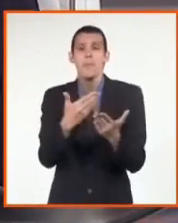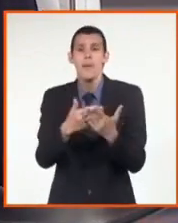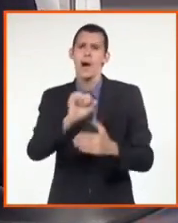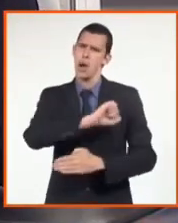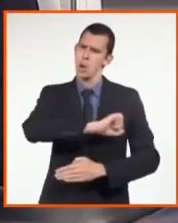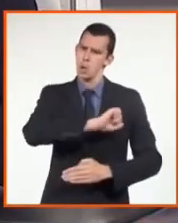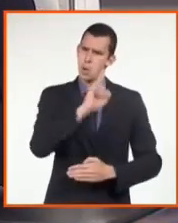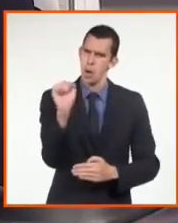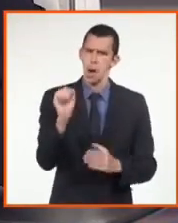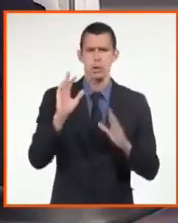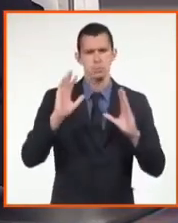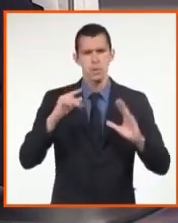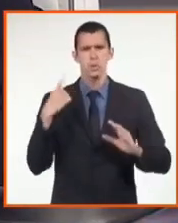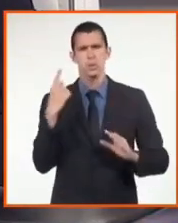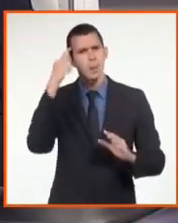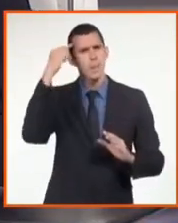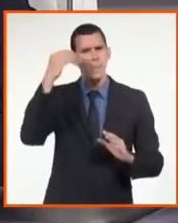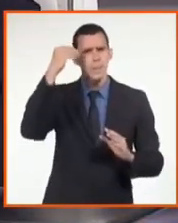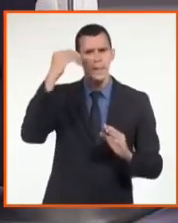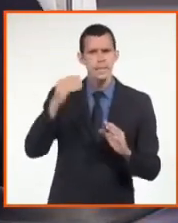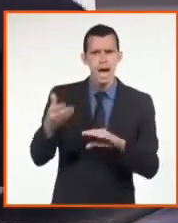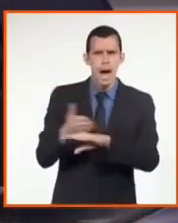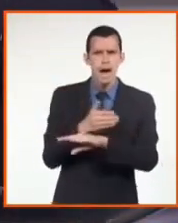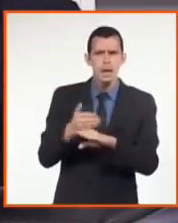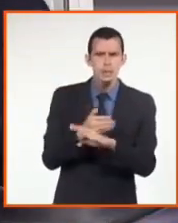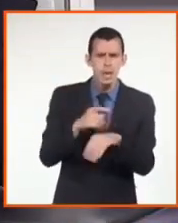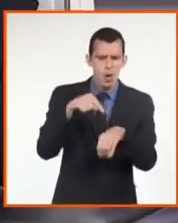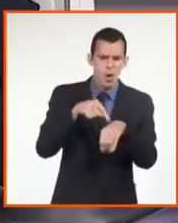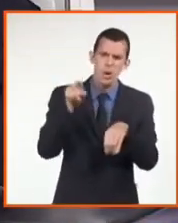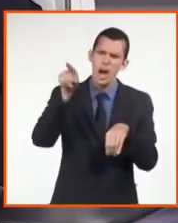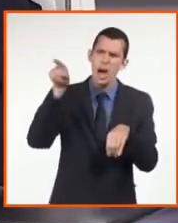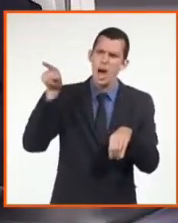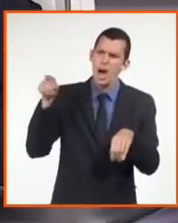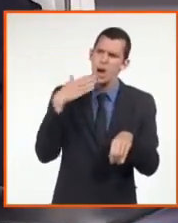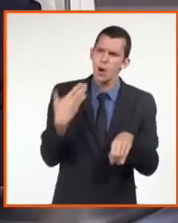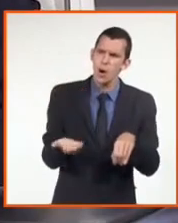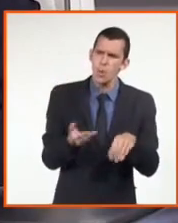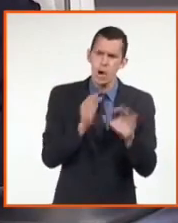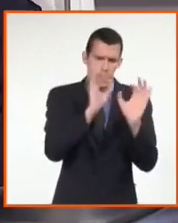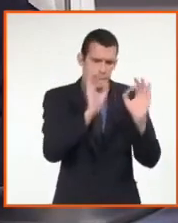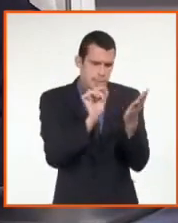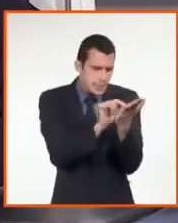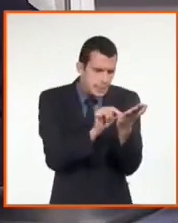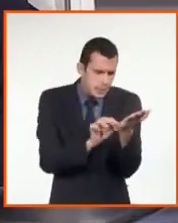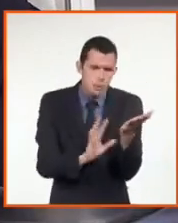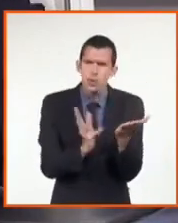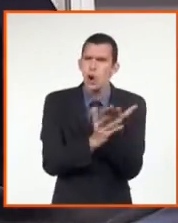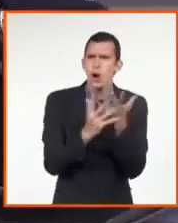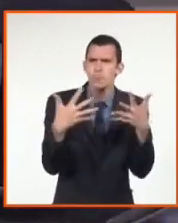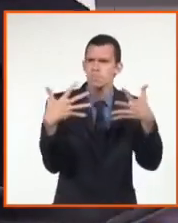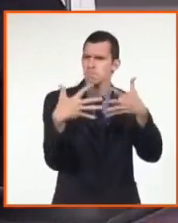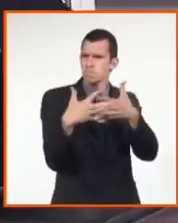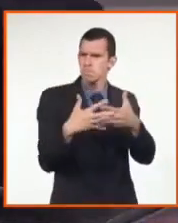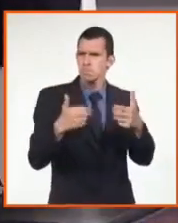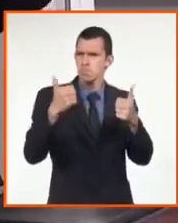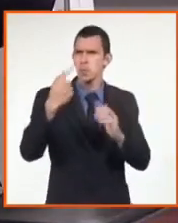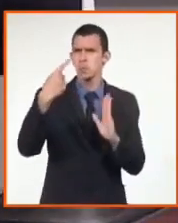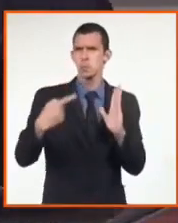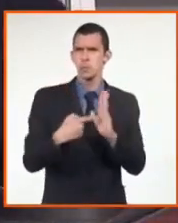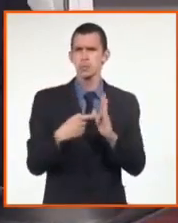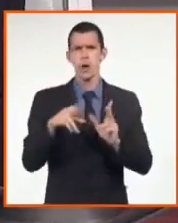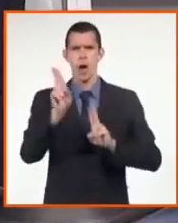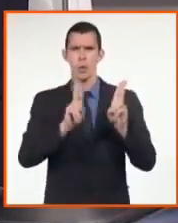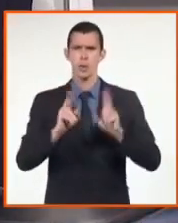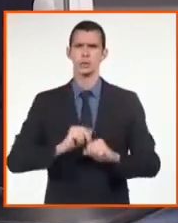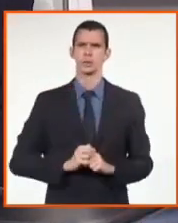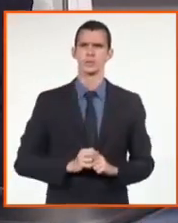momentáneas al momento antes de terminadas situaciones que no fueron muchas Por cierto fuimos capaces de buscar alternativas de